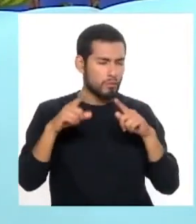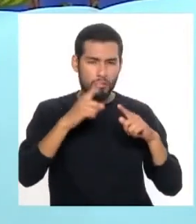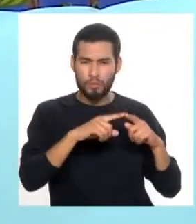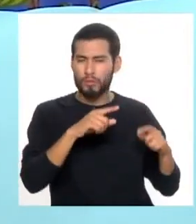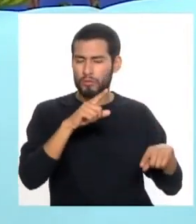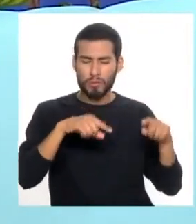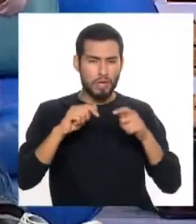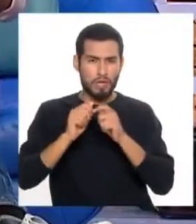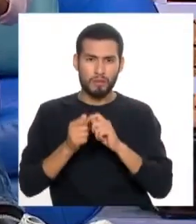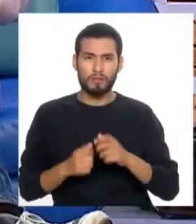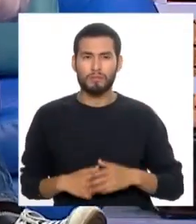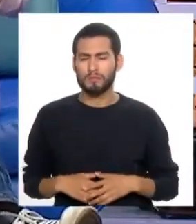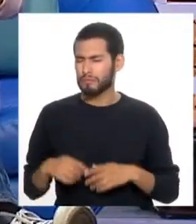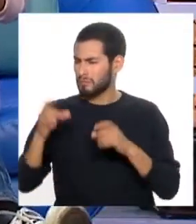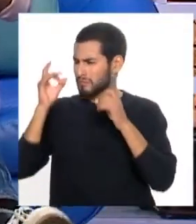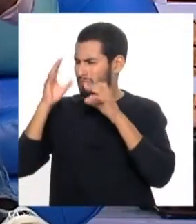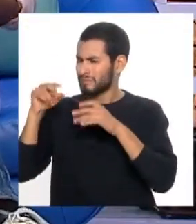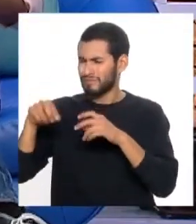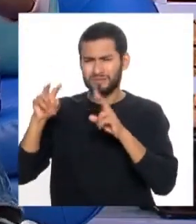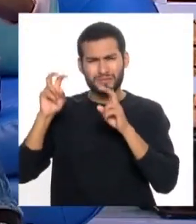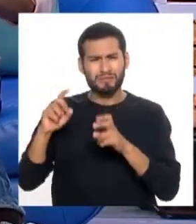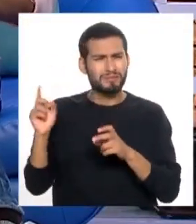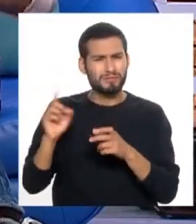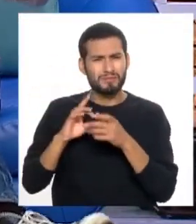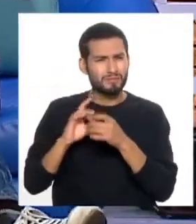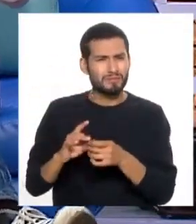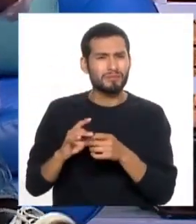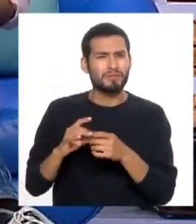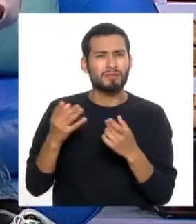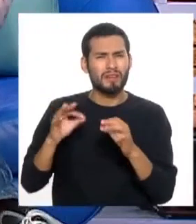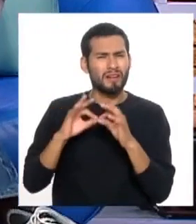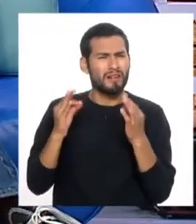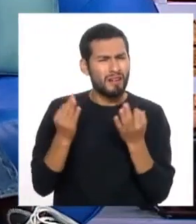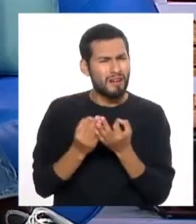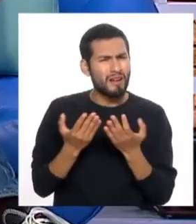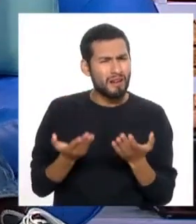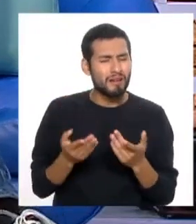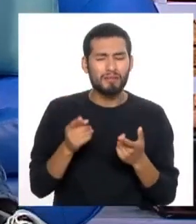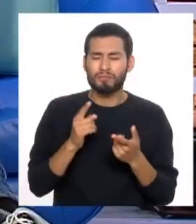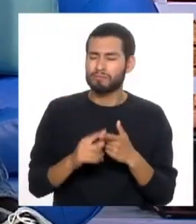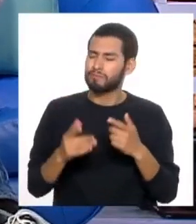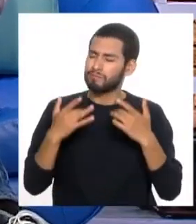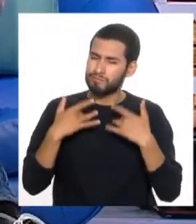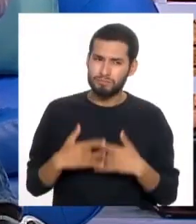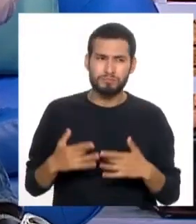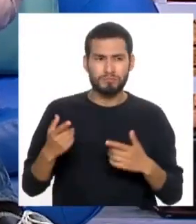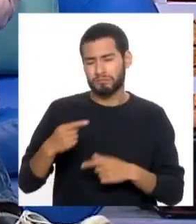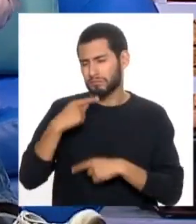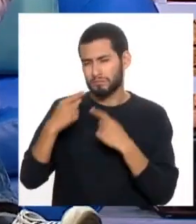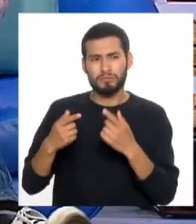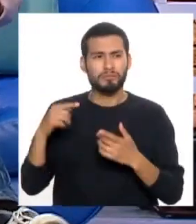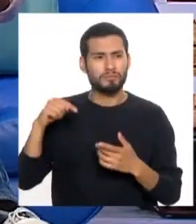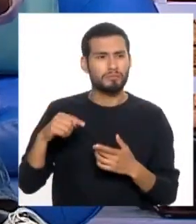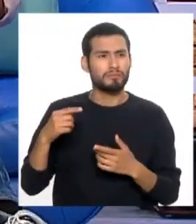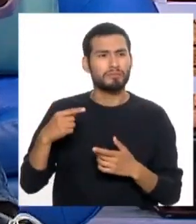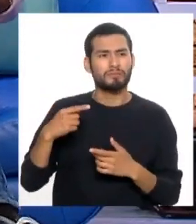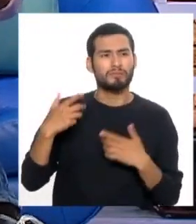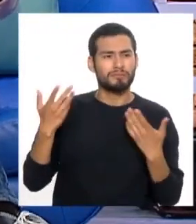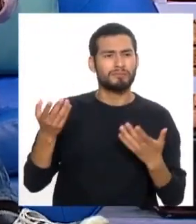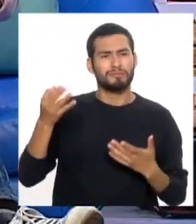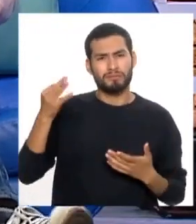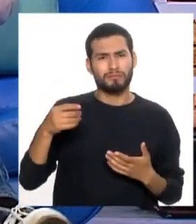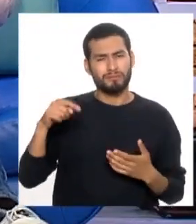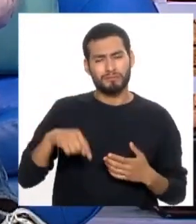particular. Terribles temas que no deberían de estar relacionados con un tema familiar, Freddy, pero lamentablemente, como tú lo dijiste hace un momento, así